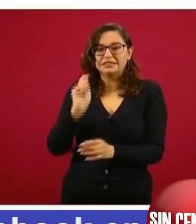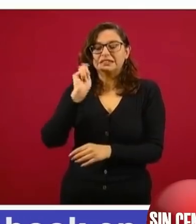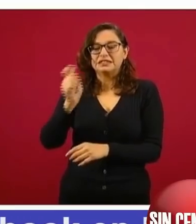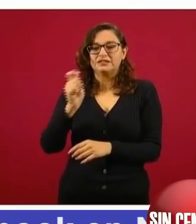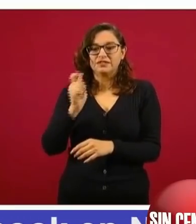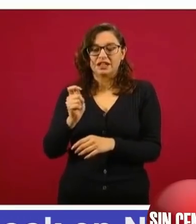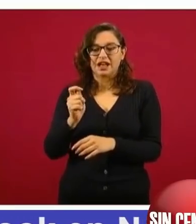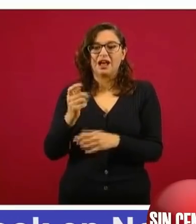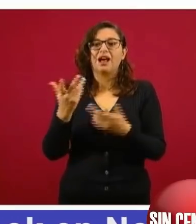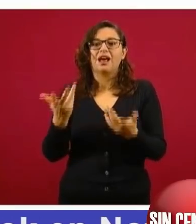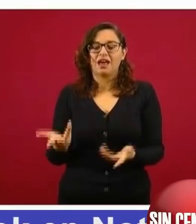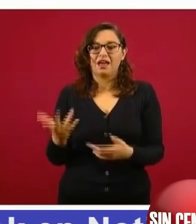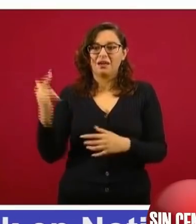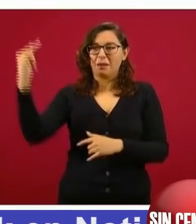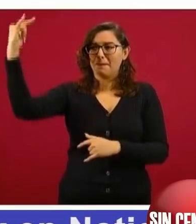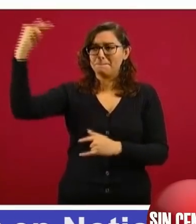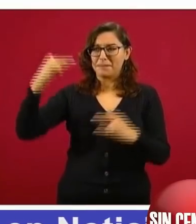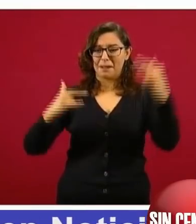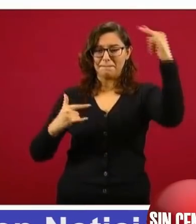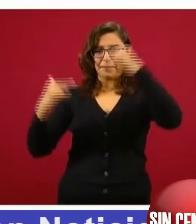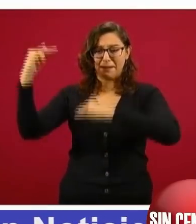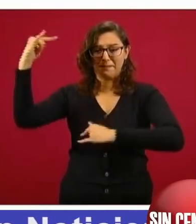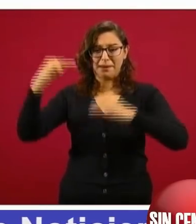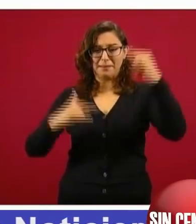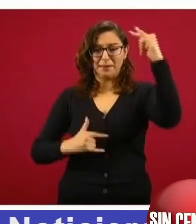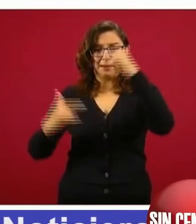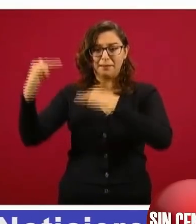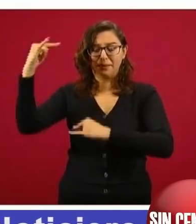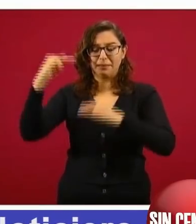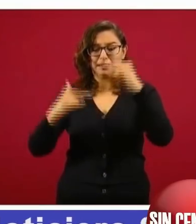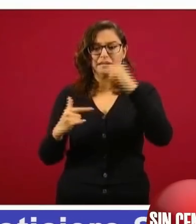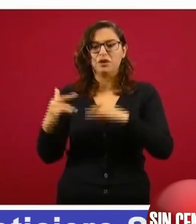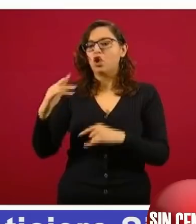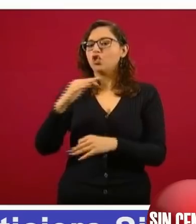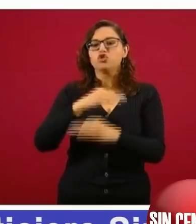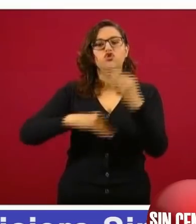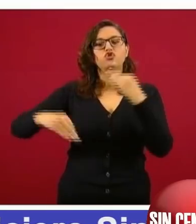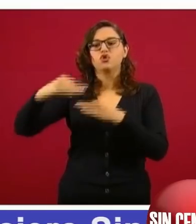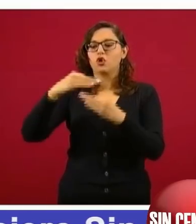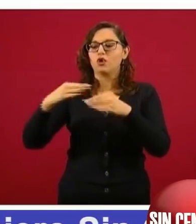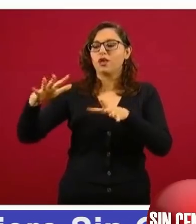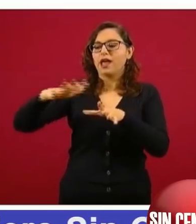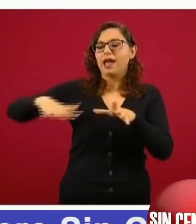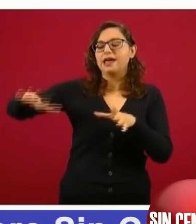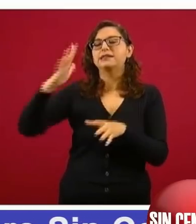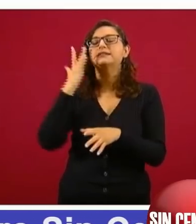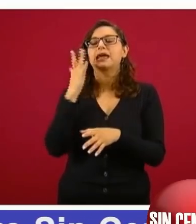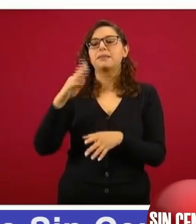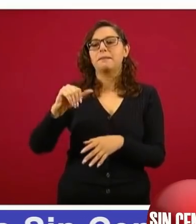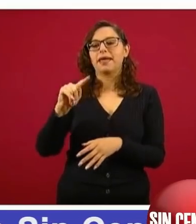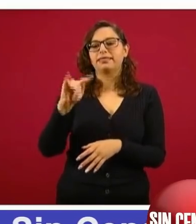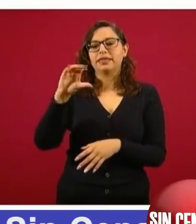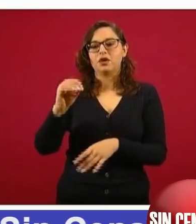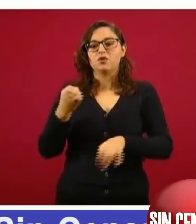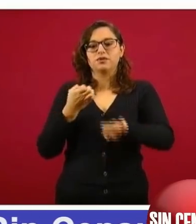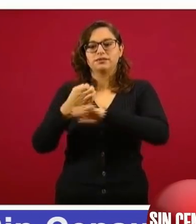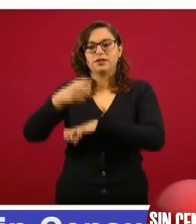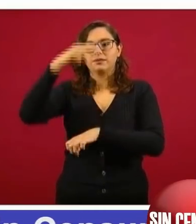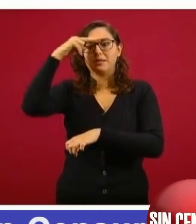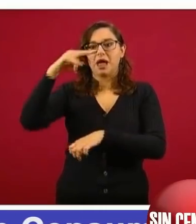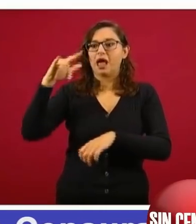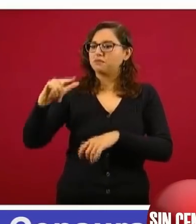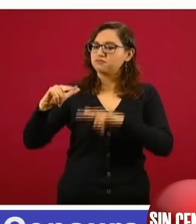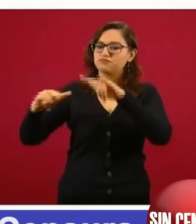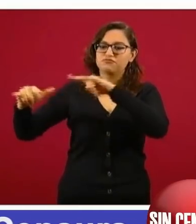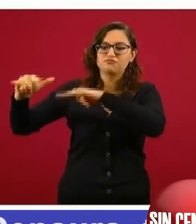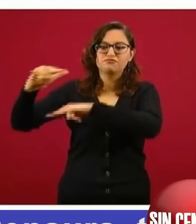y que todos entran a un lugar que se llama el BOR San Mateo, está en la zona de San Mateo, en el Estado de México. Ahí quedan